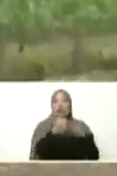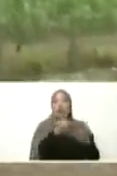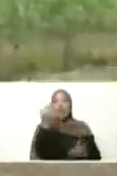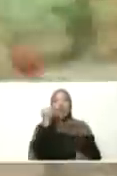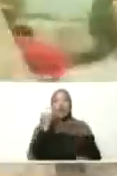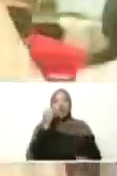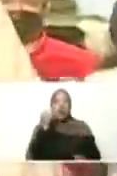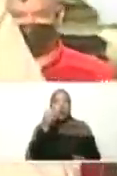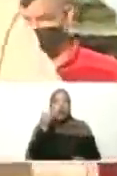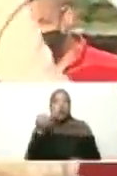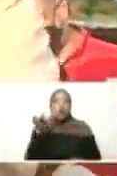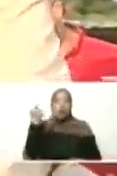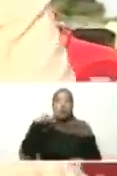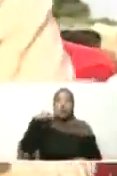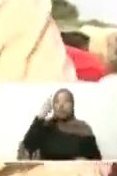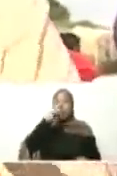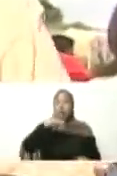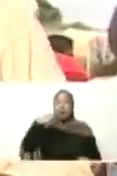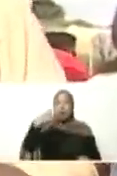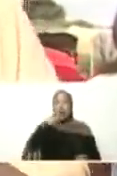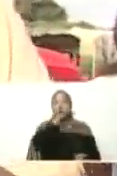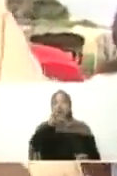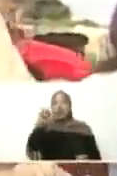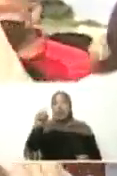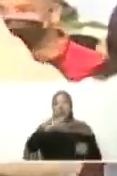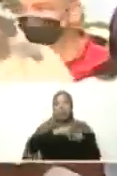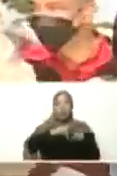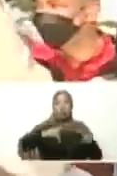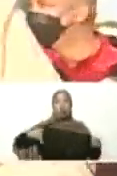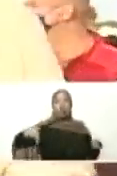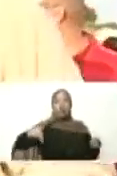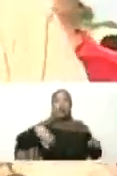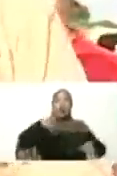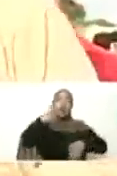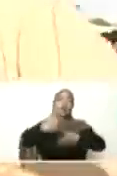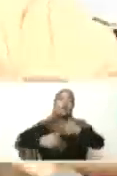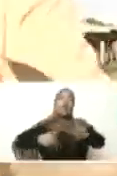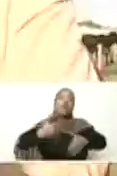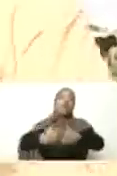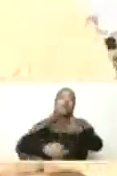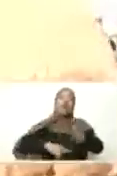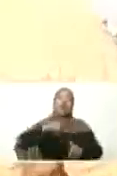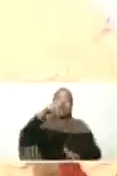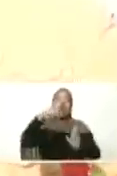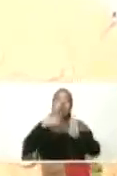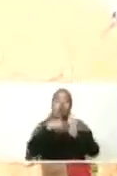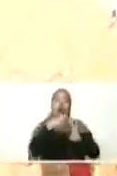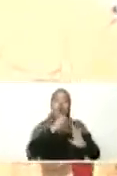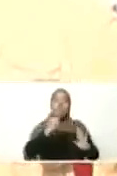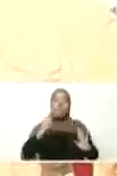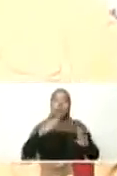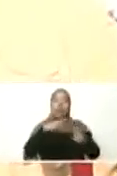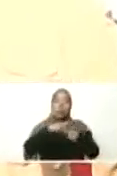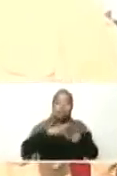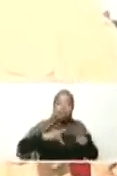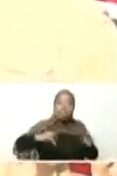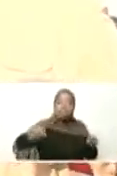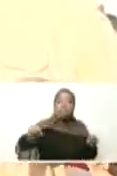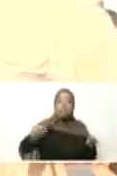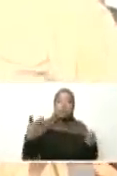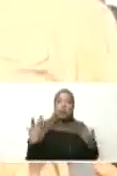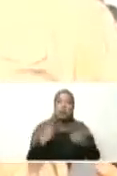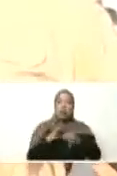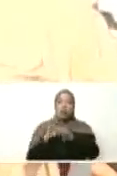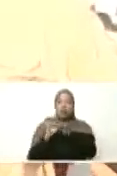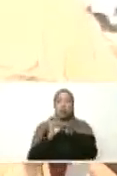el próximo año tienes que sembrar 500. Y luego 1000 hectáreas, y luego 2000 hectáreas, y aliarse con